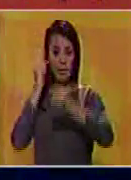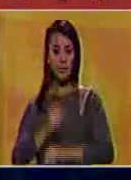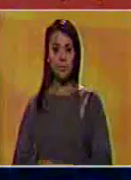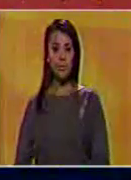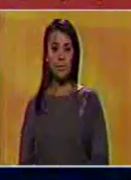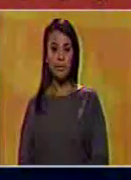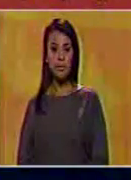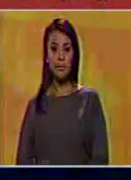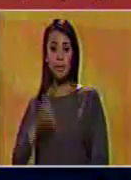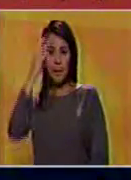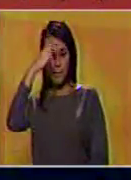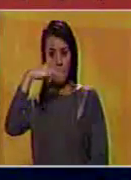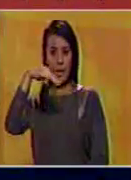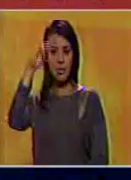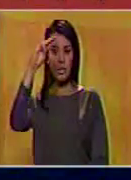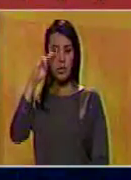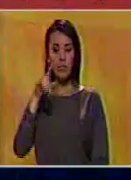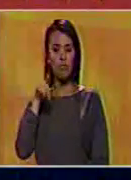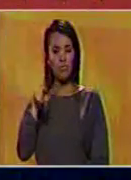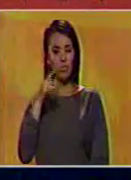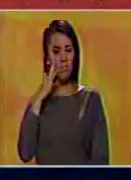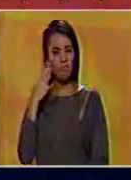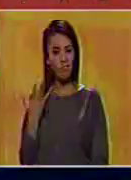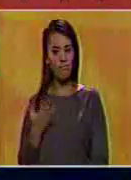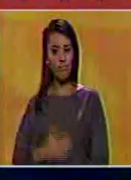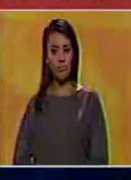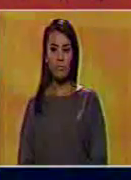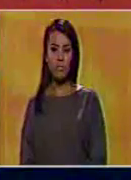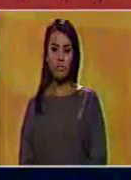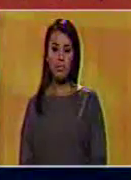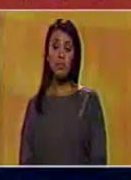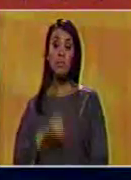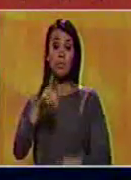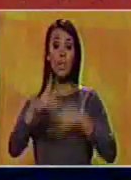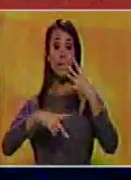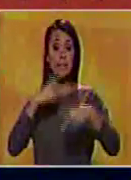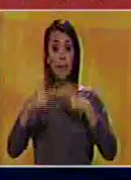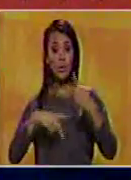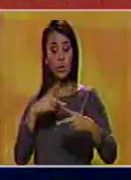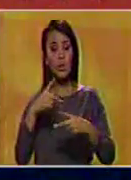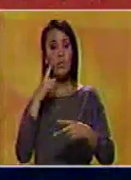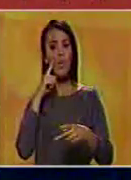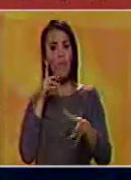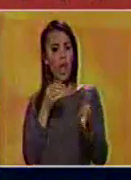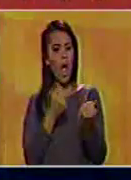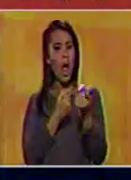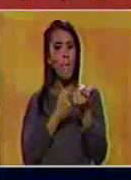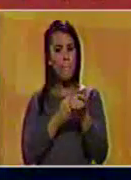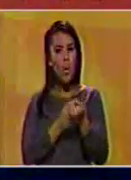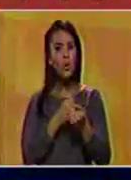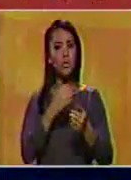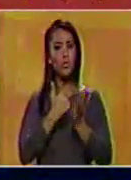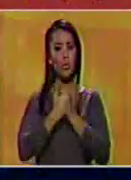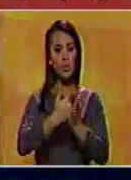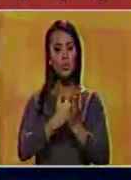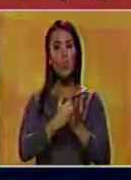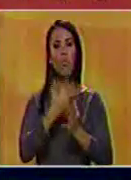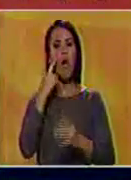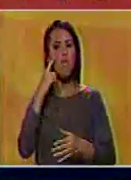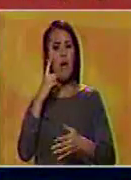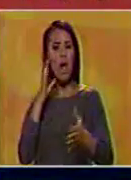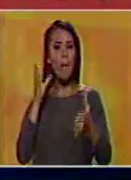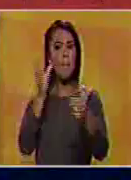de méxico si en efecto estaba en este proceso de triangulación para lograr